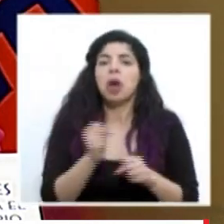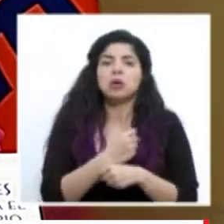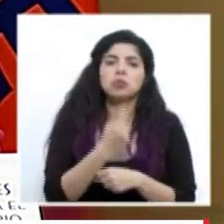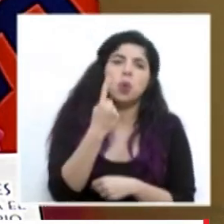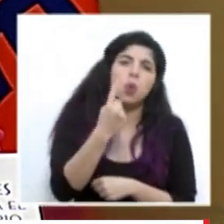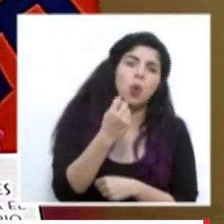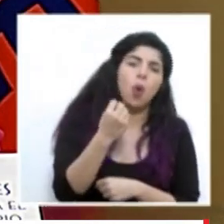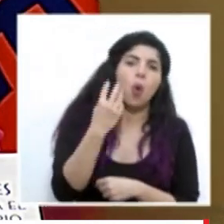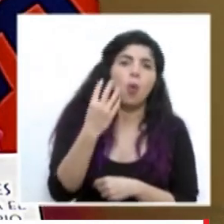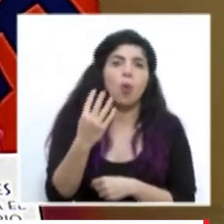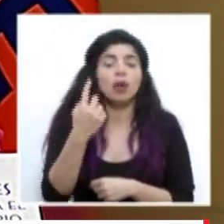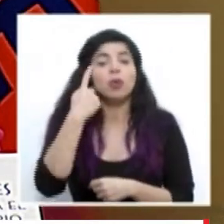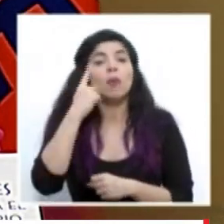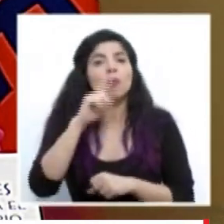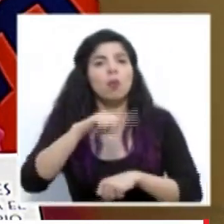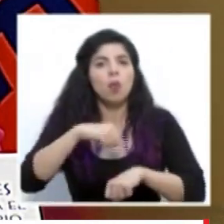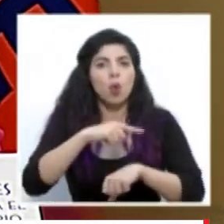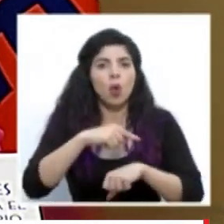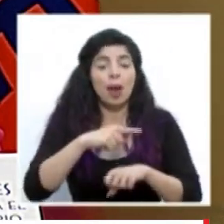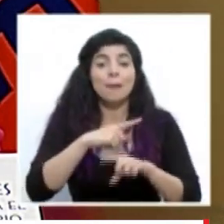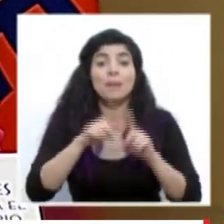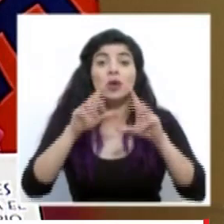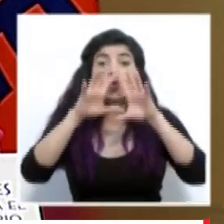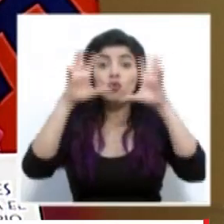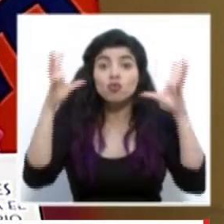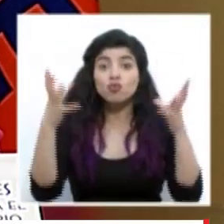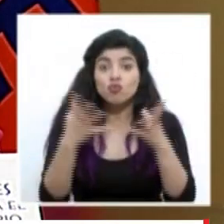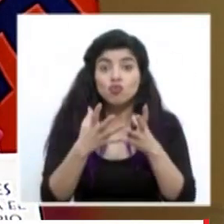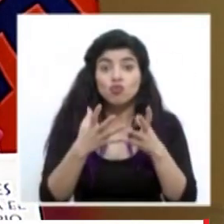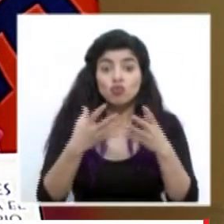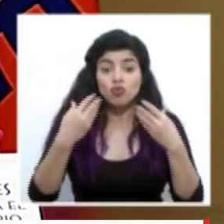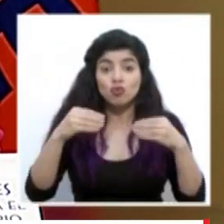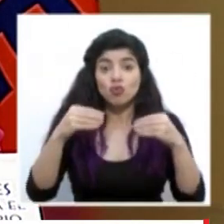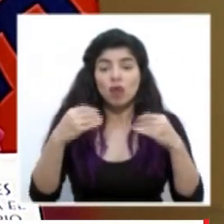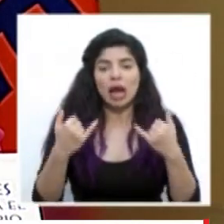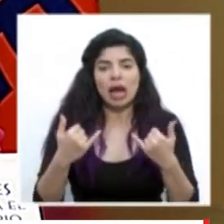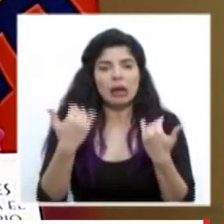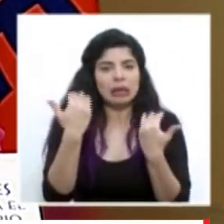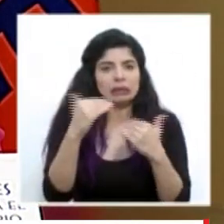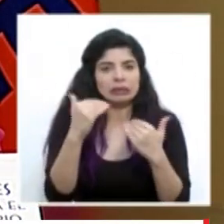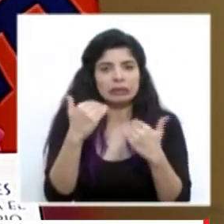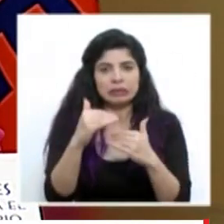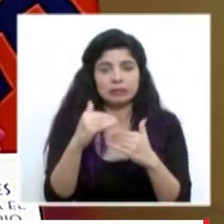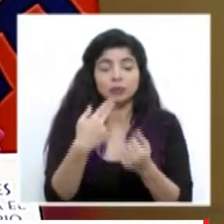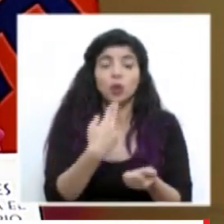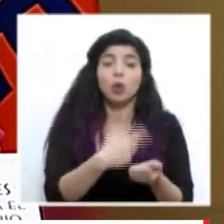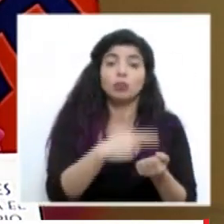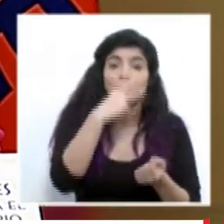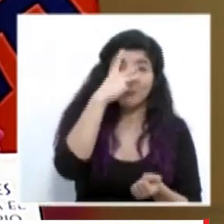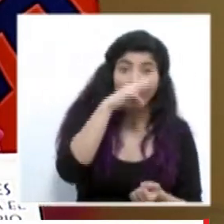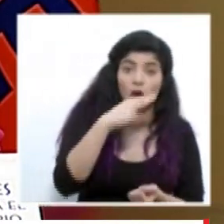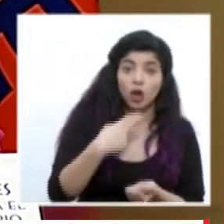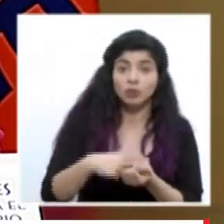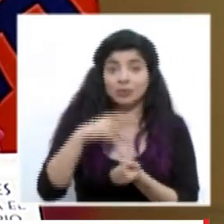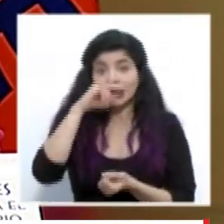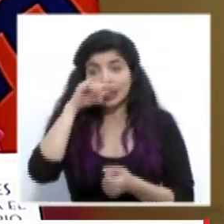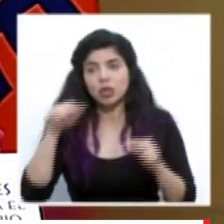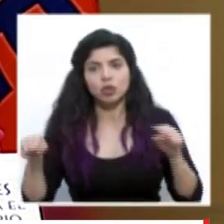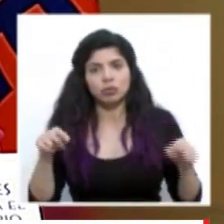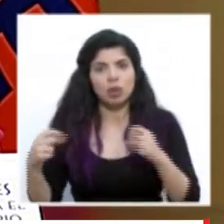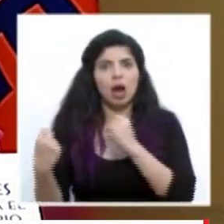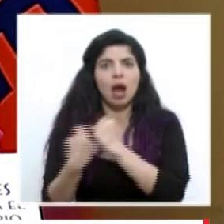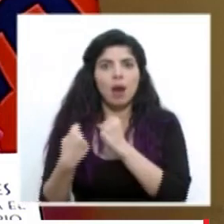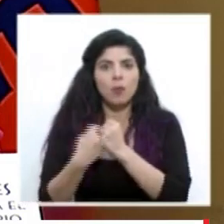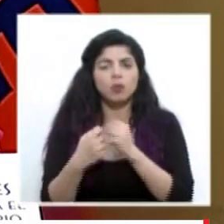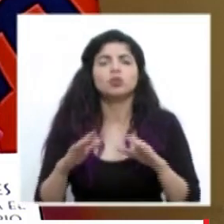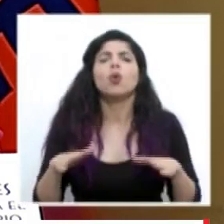4 pruebas por hora. No obstante, el despacho mundial de estos reactivos es muy limitado. El Hospital México y el de Niños colaboran con